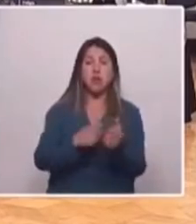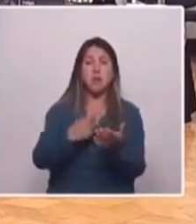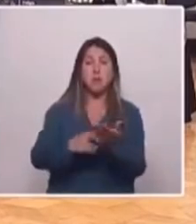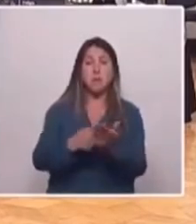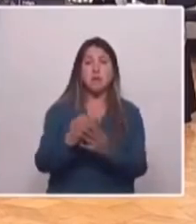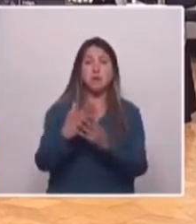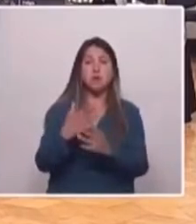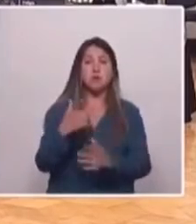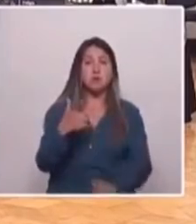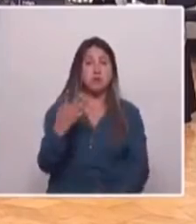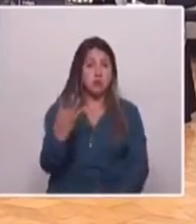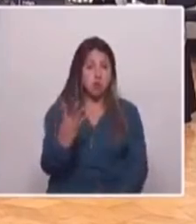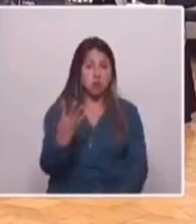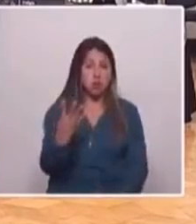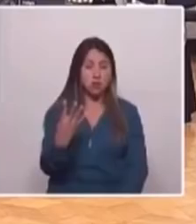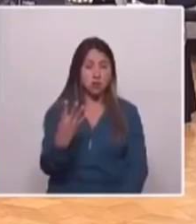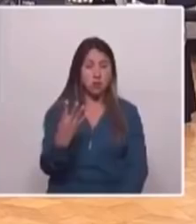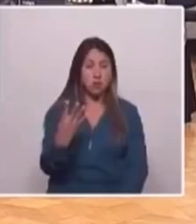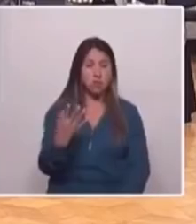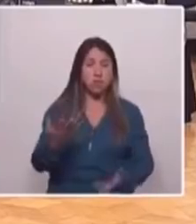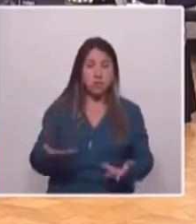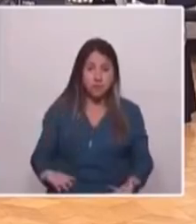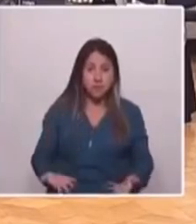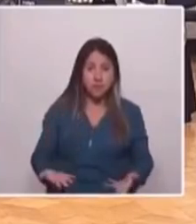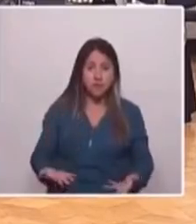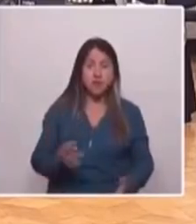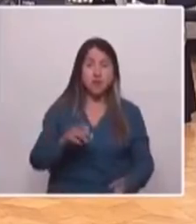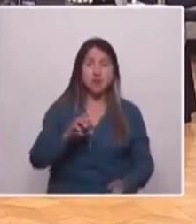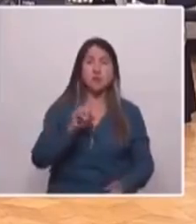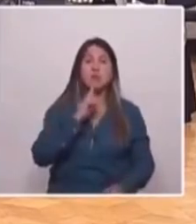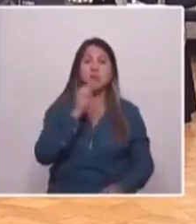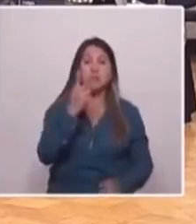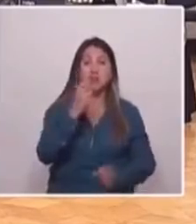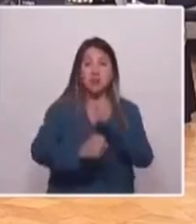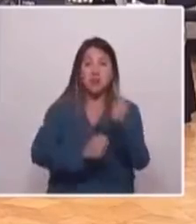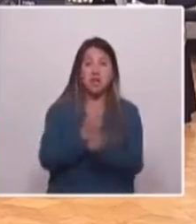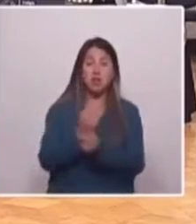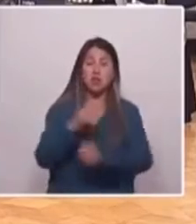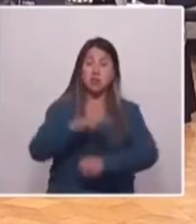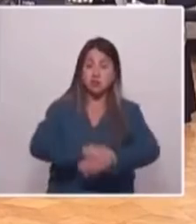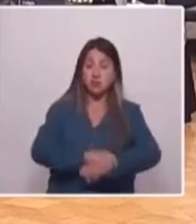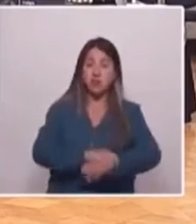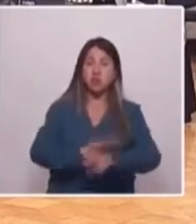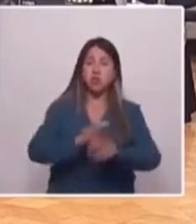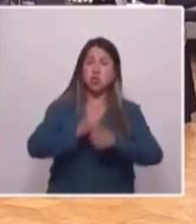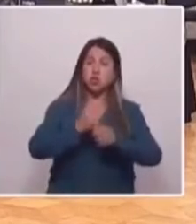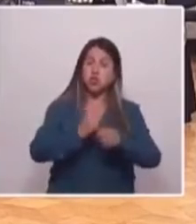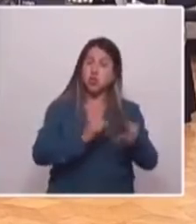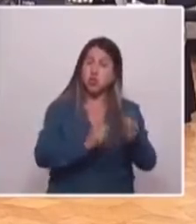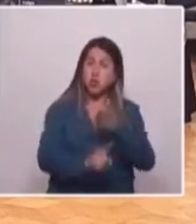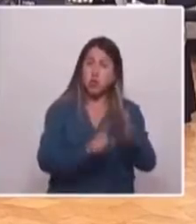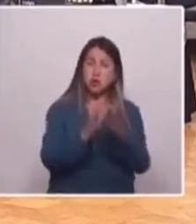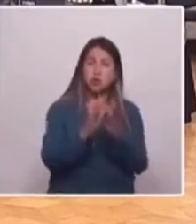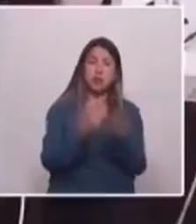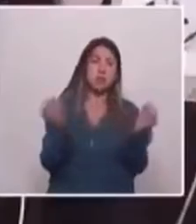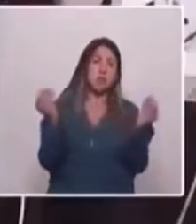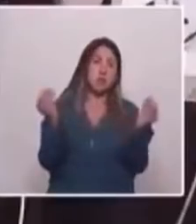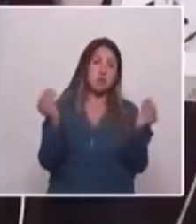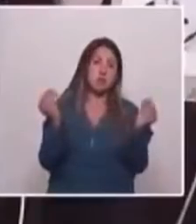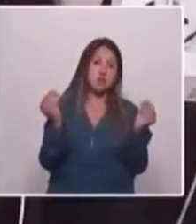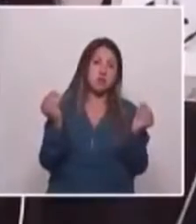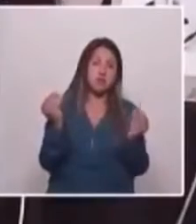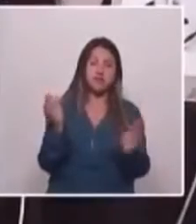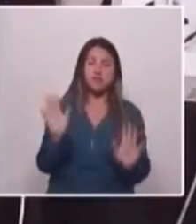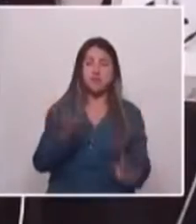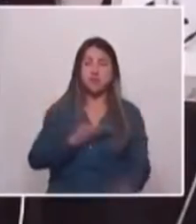se pueda votar el día martes de la próxima semana y que la calificación de ciertas normas sea decidida por los propios